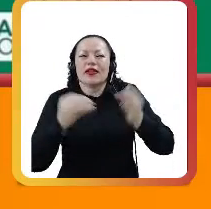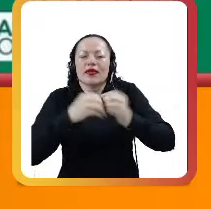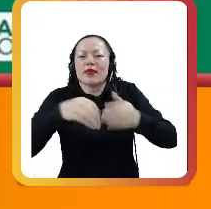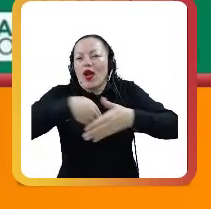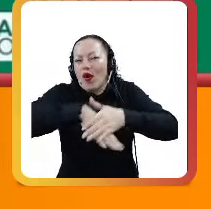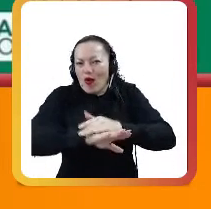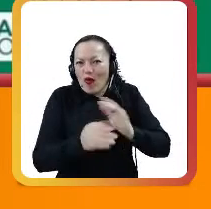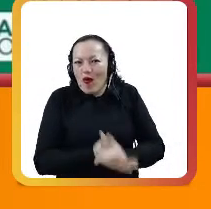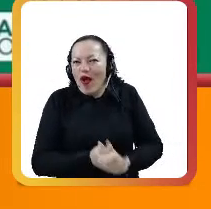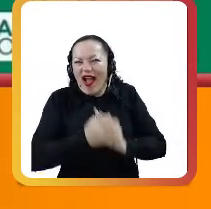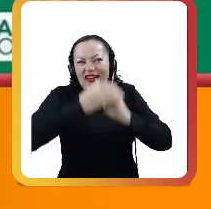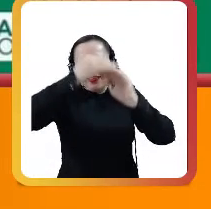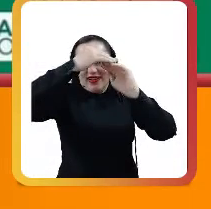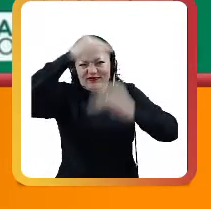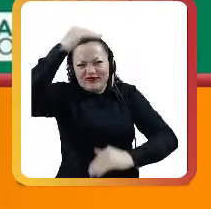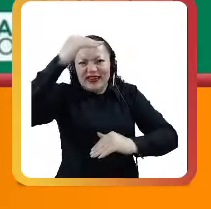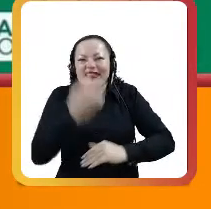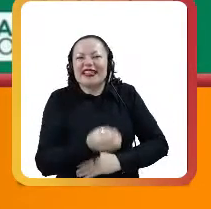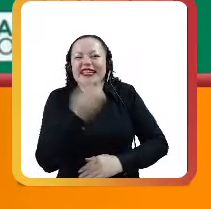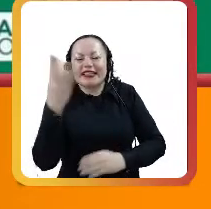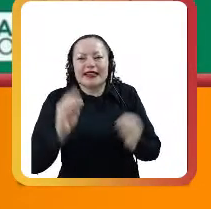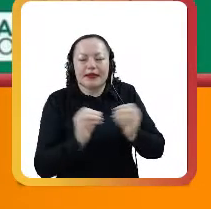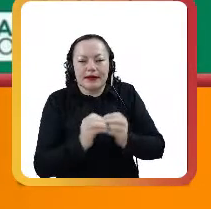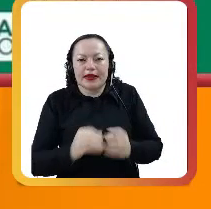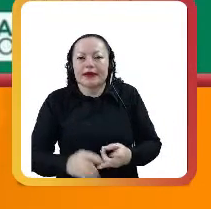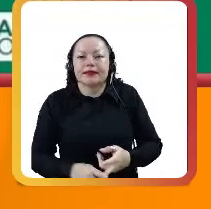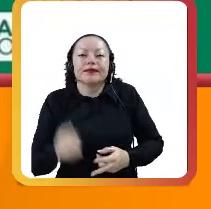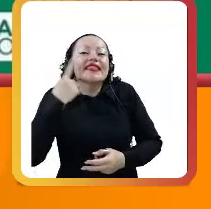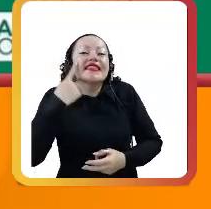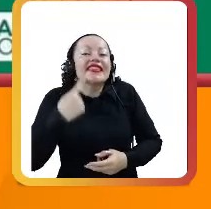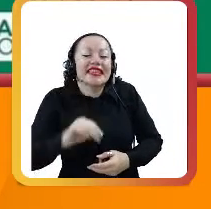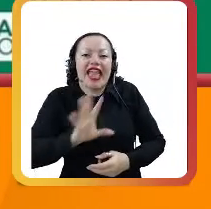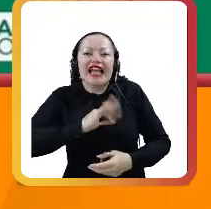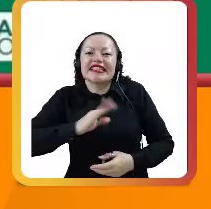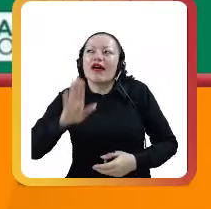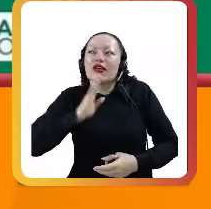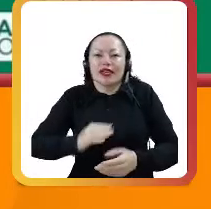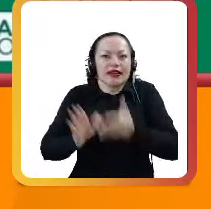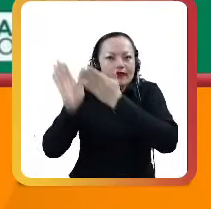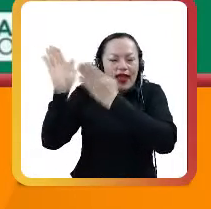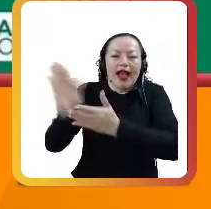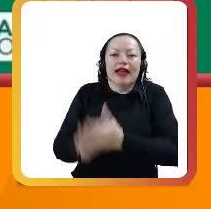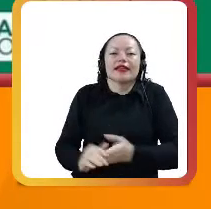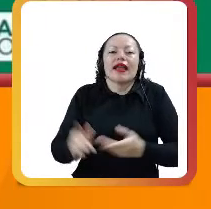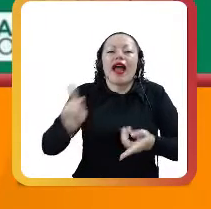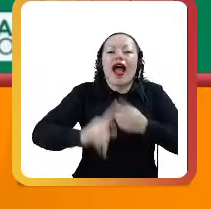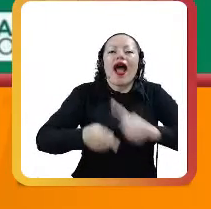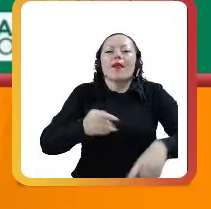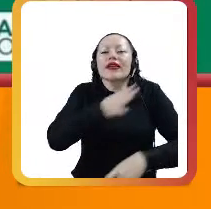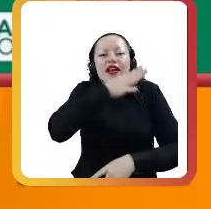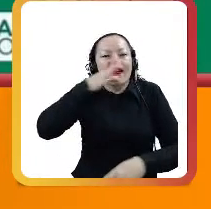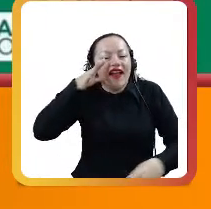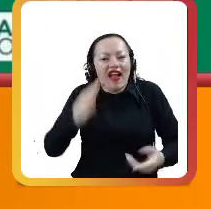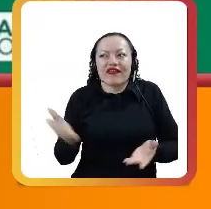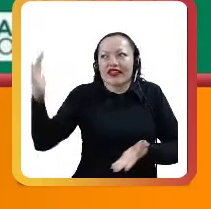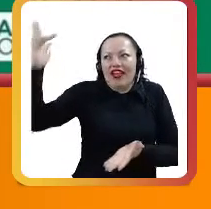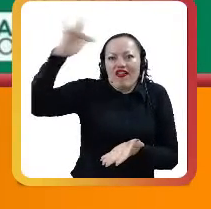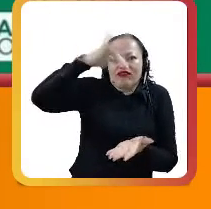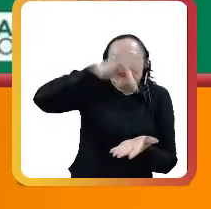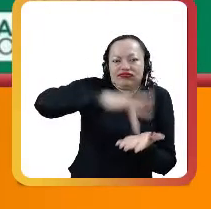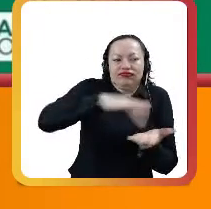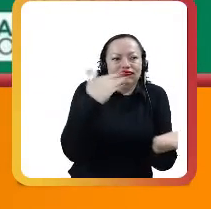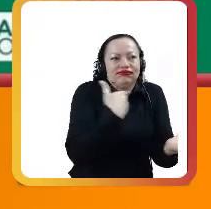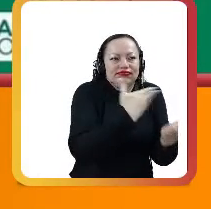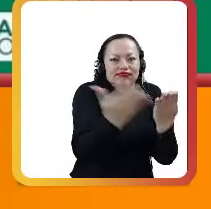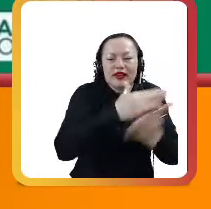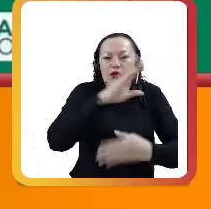pico y cédula para que sepa cuándo le corresponde. El día sábado le corresponde a la zona rural, nuestros amigos campesinos y nuestros amigos de las veredas